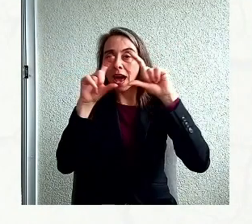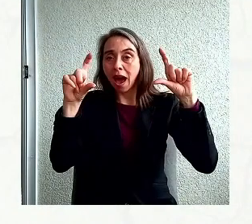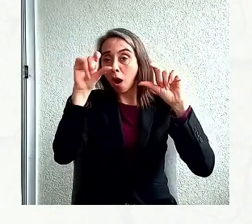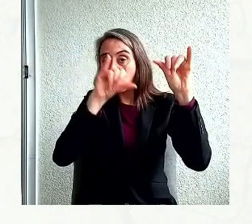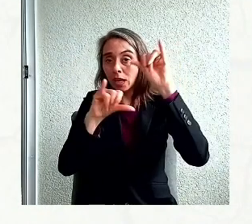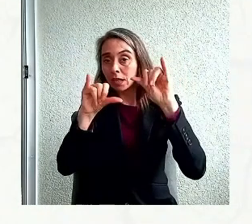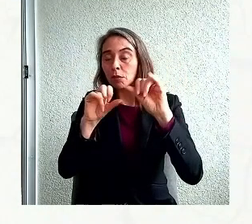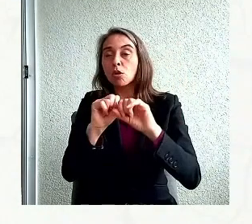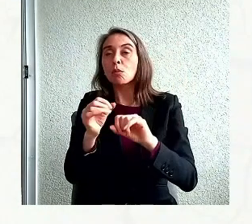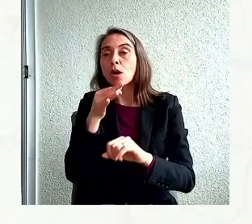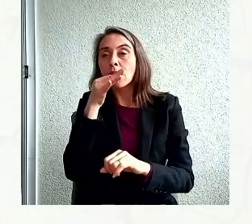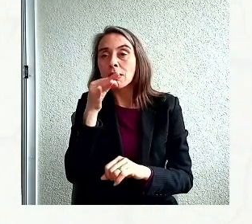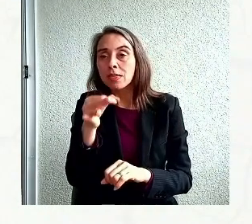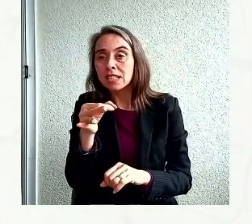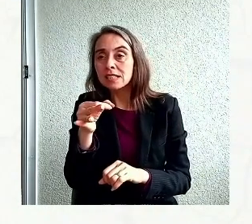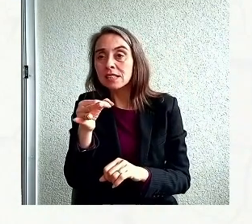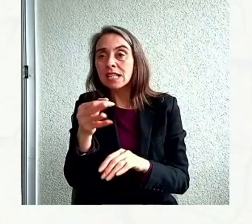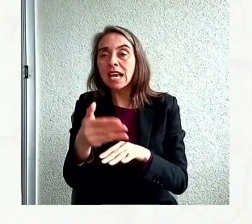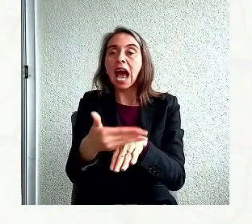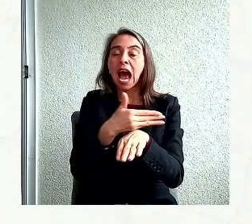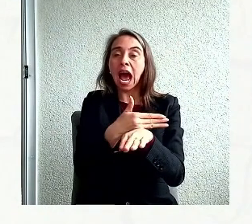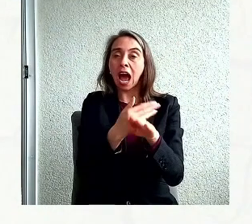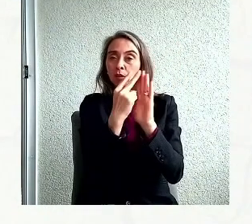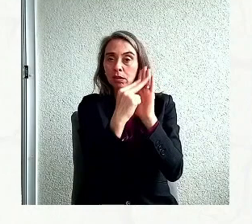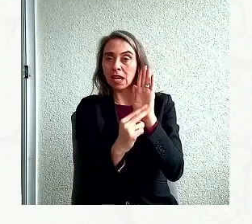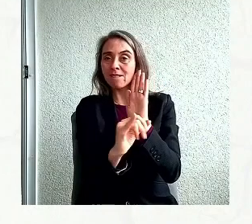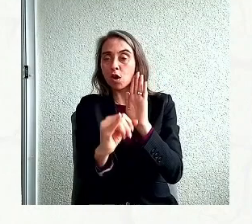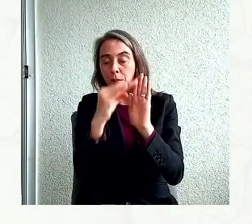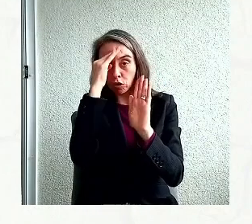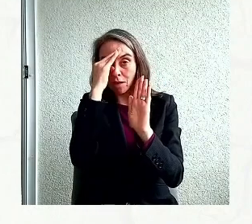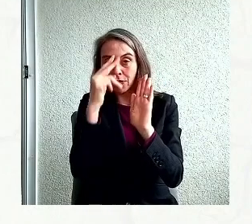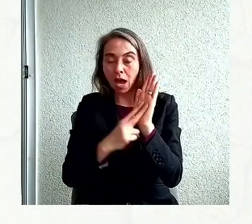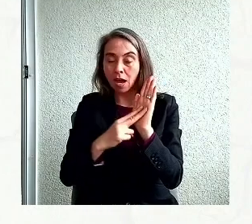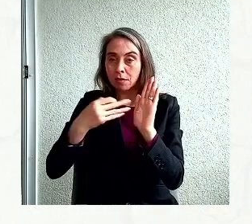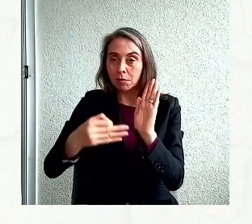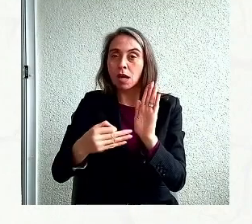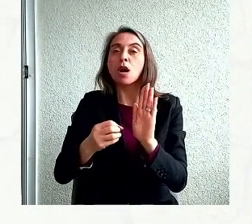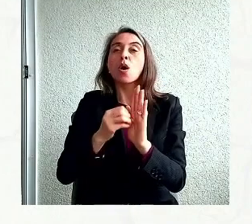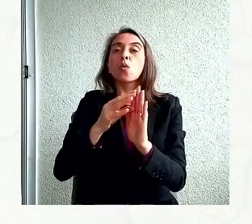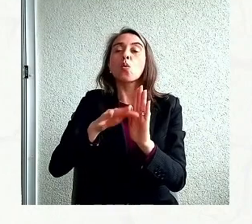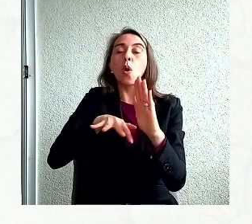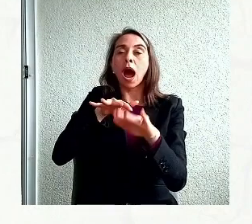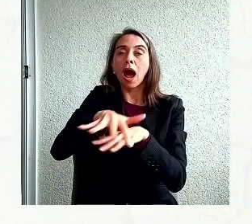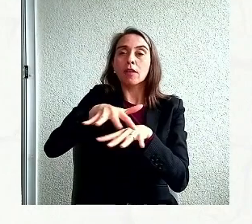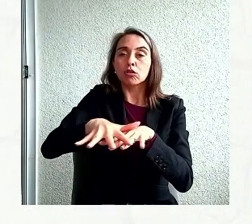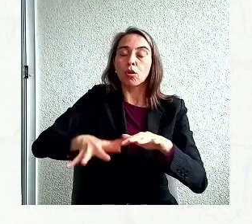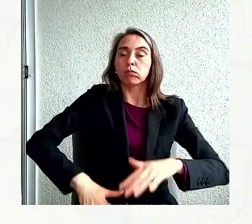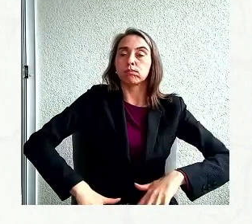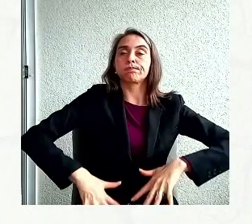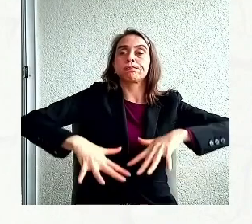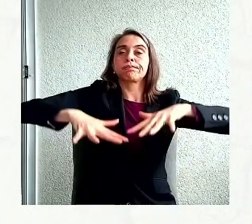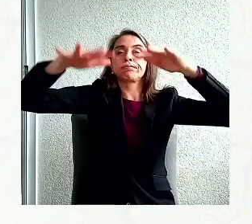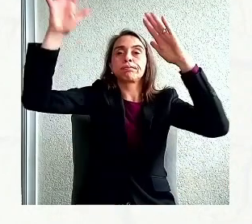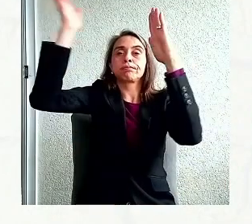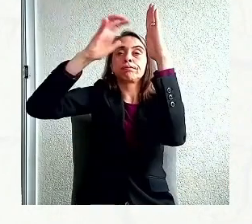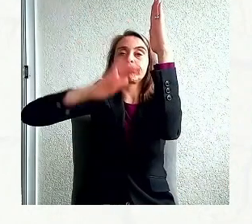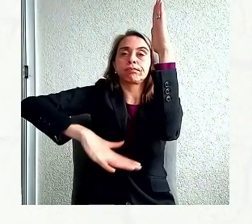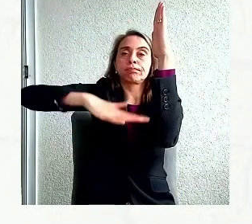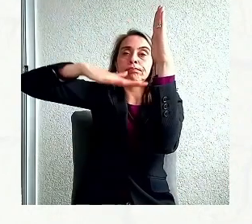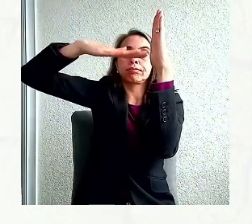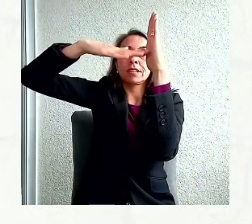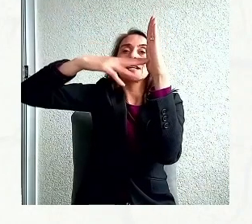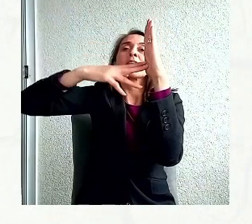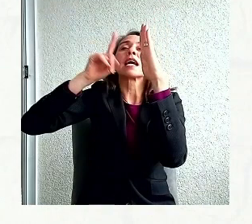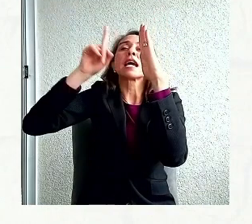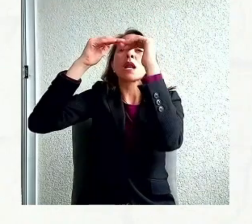nieve en las zonas de alta montaña, y por lo tanto entonces, basados en la información que dan nuestros laboratorios refugio NUNATAC en